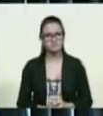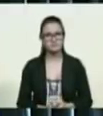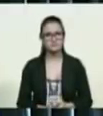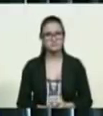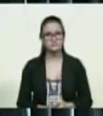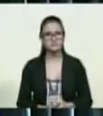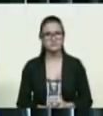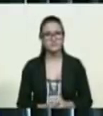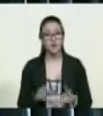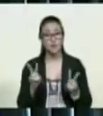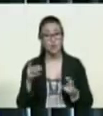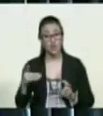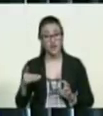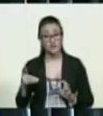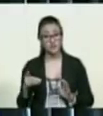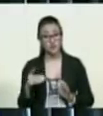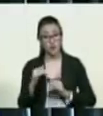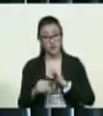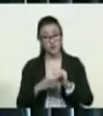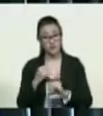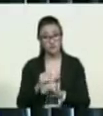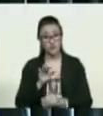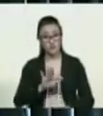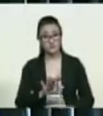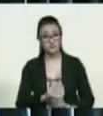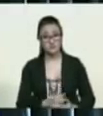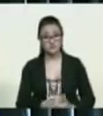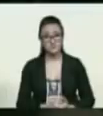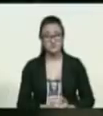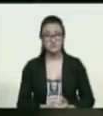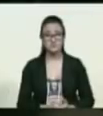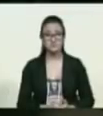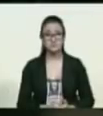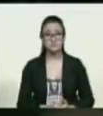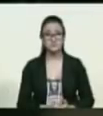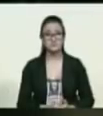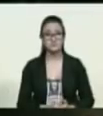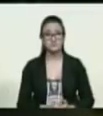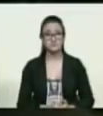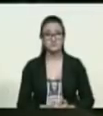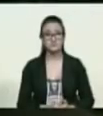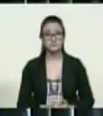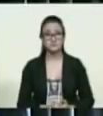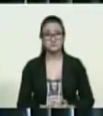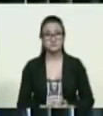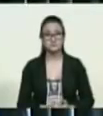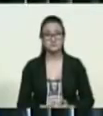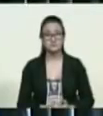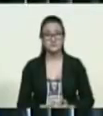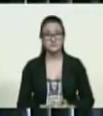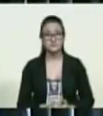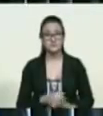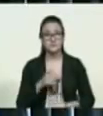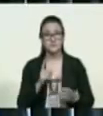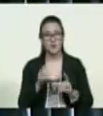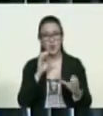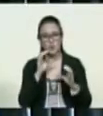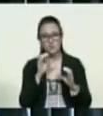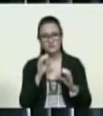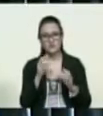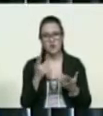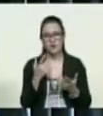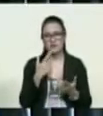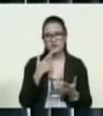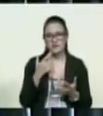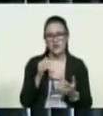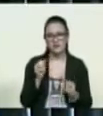Ese es el nuevo derecho internacional. Es así el nuevo derecho internacional. Porque como cuentan con algunos medios de comunicación que van a empezar a hablar de estruendo y